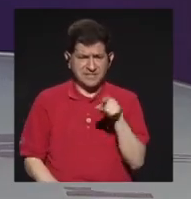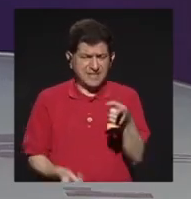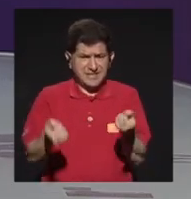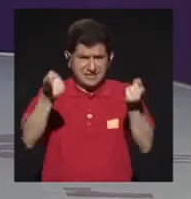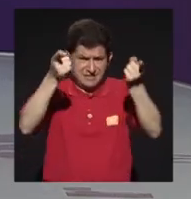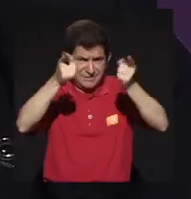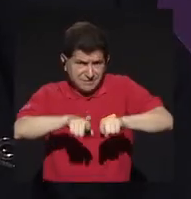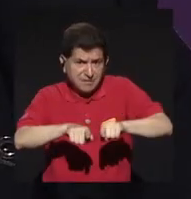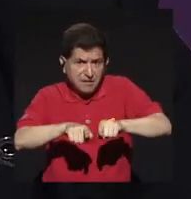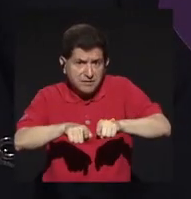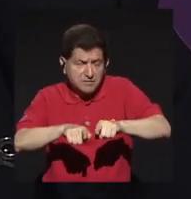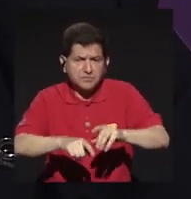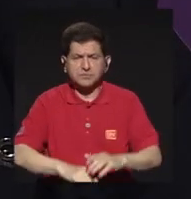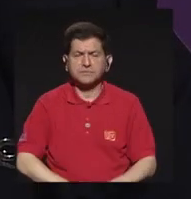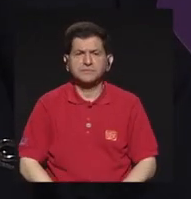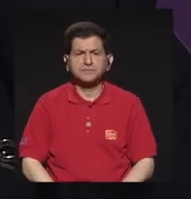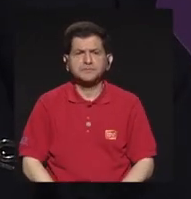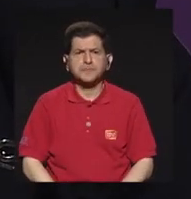violencias